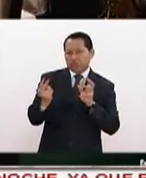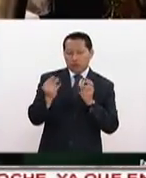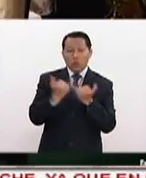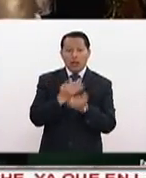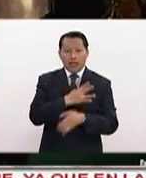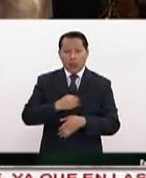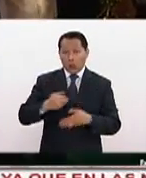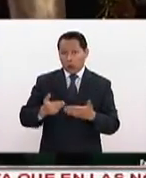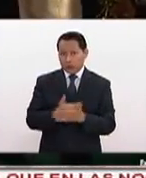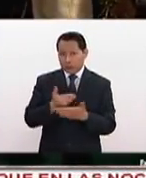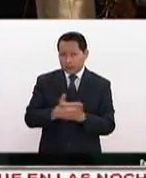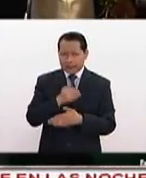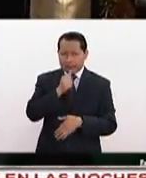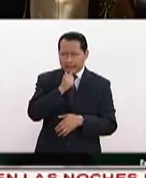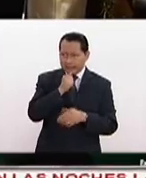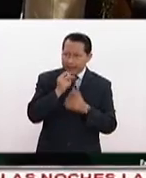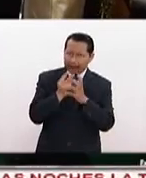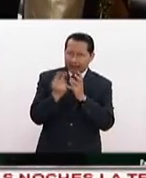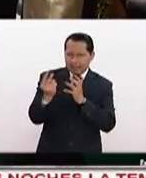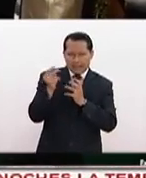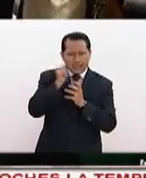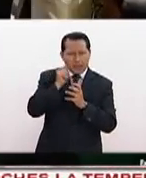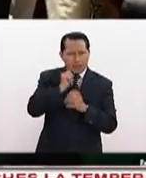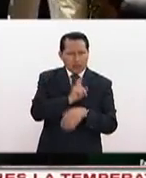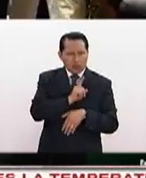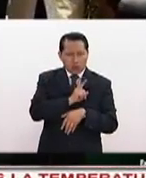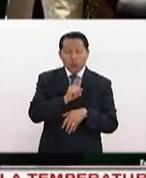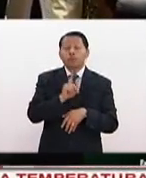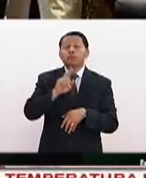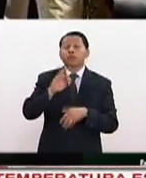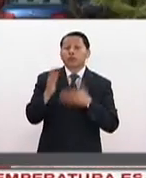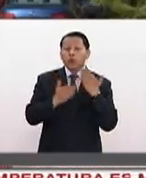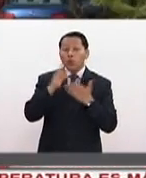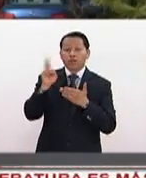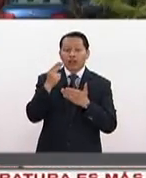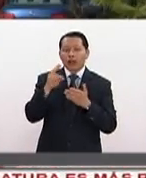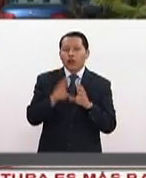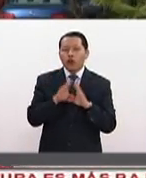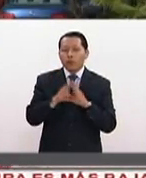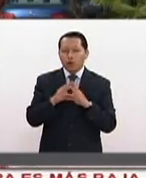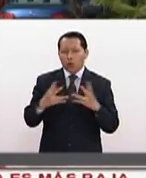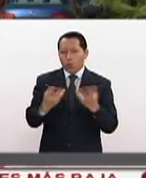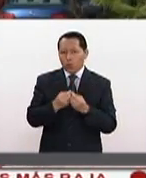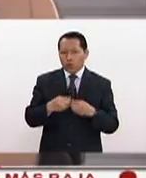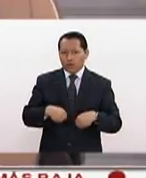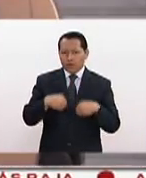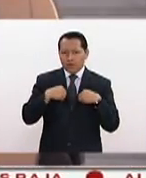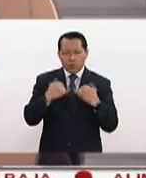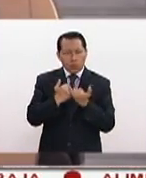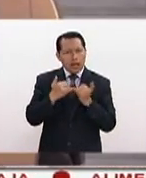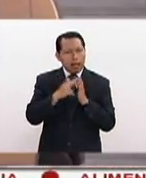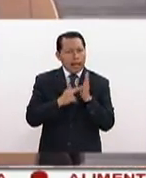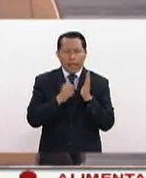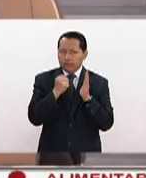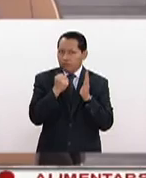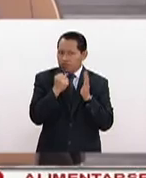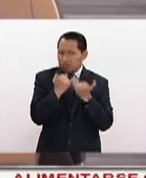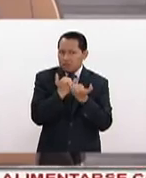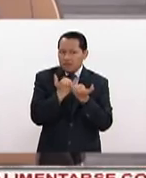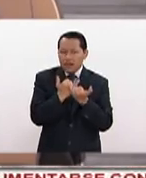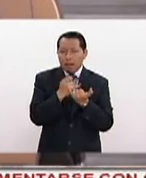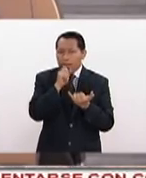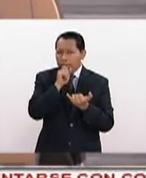sus hijos. Explicó que mientras estudió en la universidad vivió con los Tropin y fue tratada con estrictas reglas y un estilo